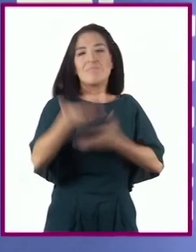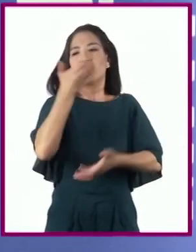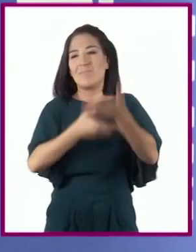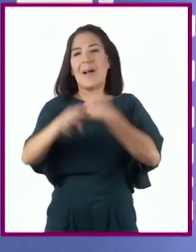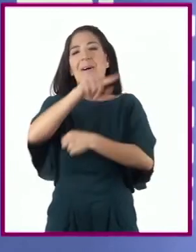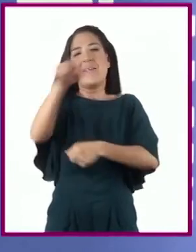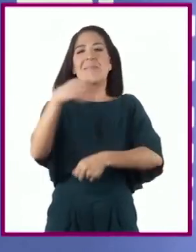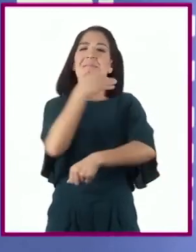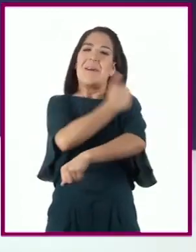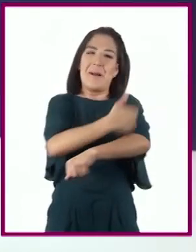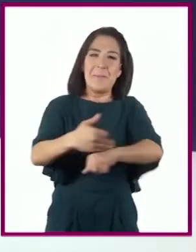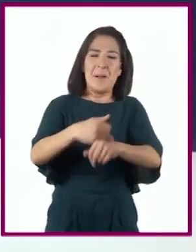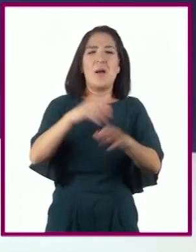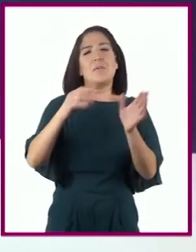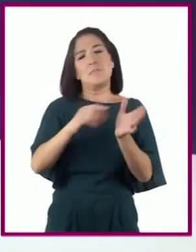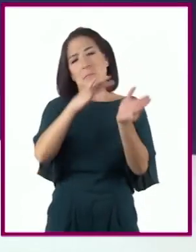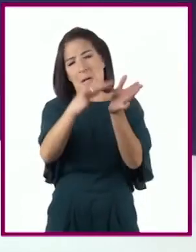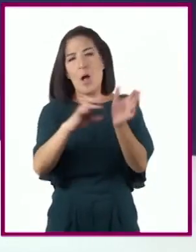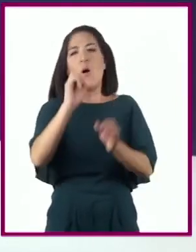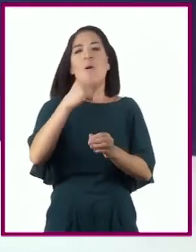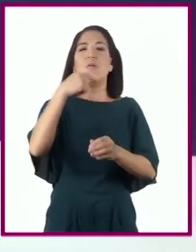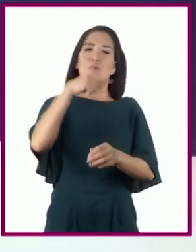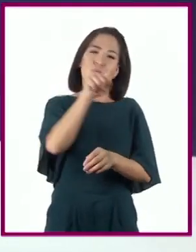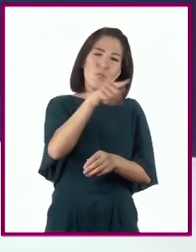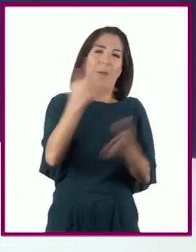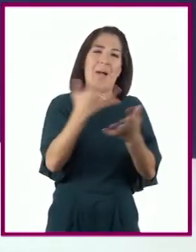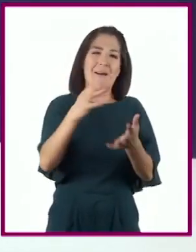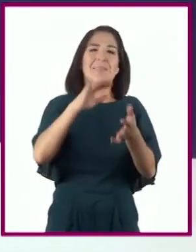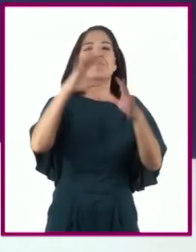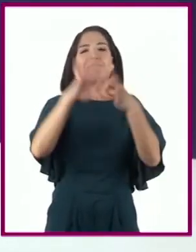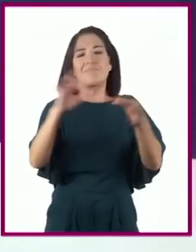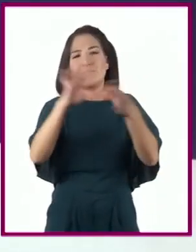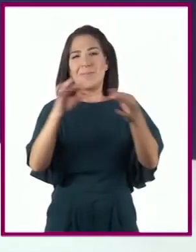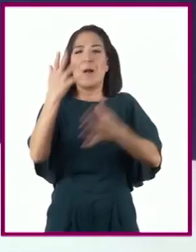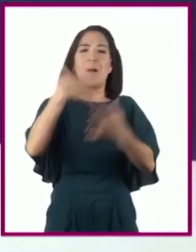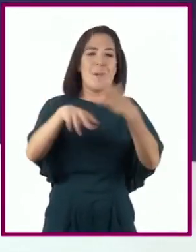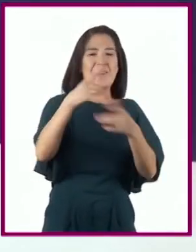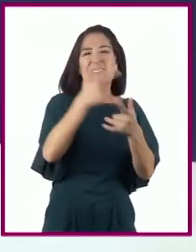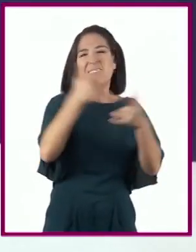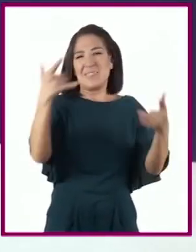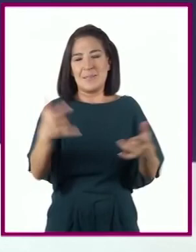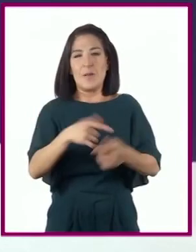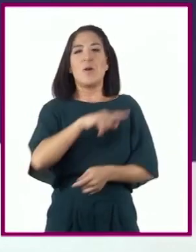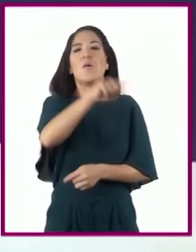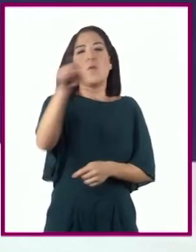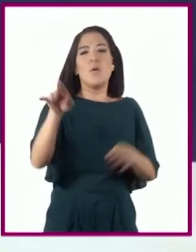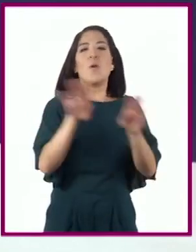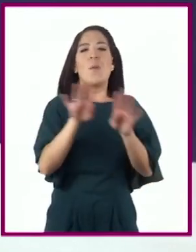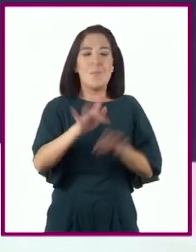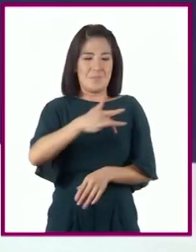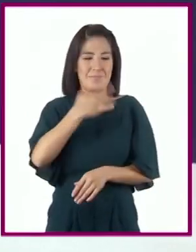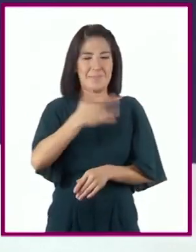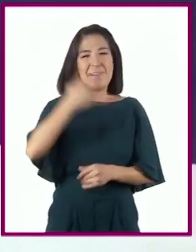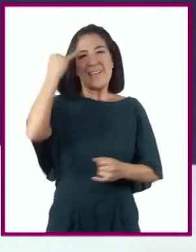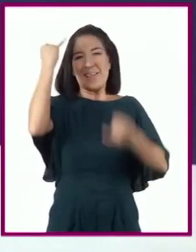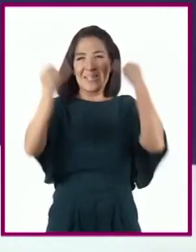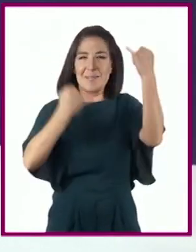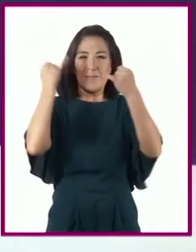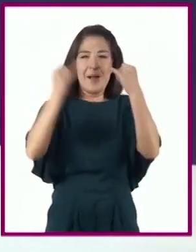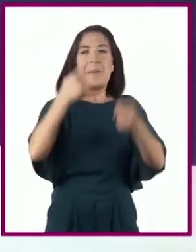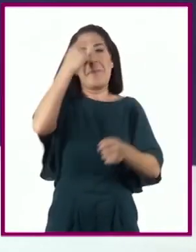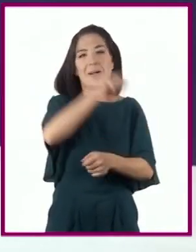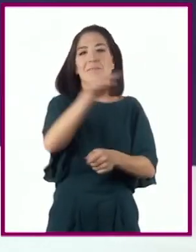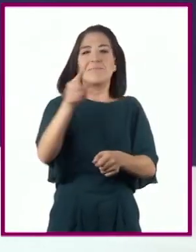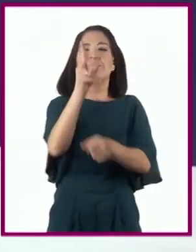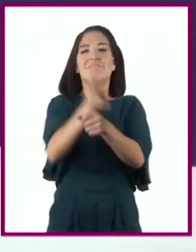se las lean en voz alta. Escribir historias siempre es una manera de poner en juego nuestra imaginación e invitar